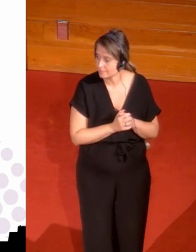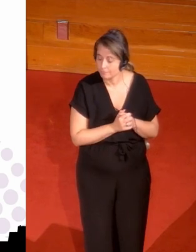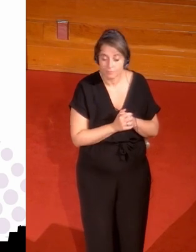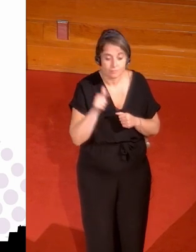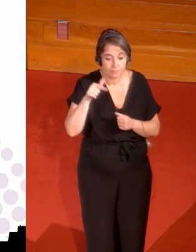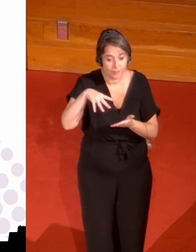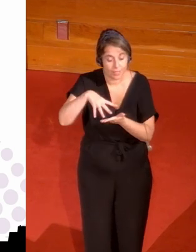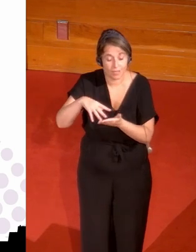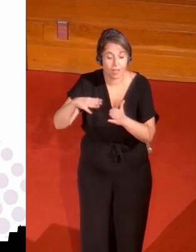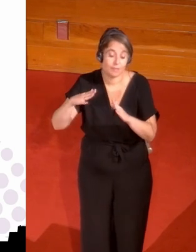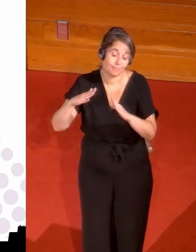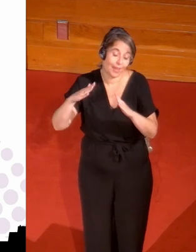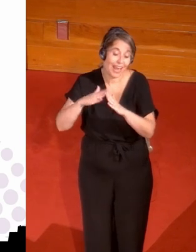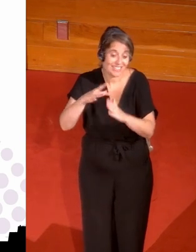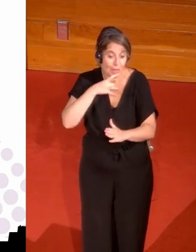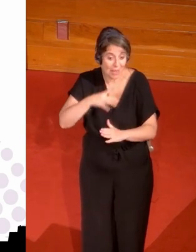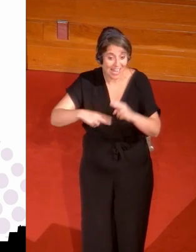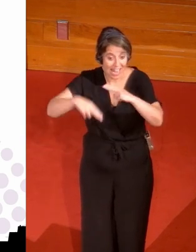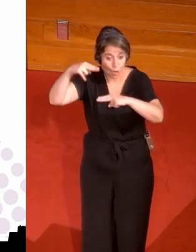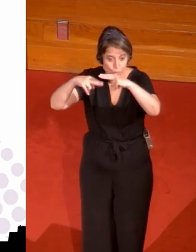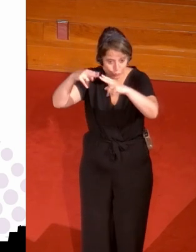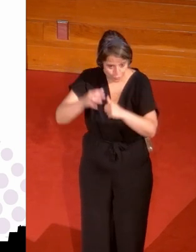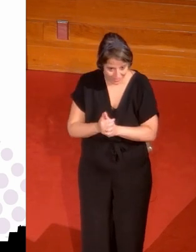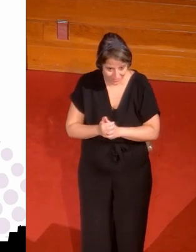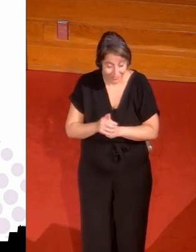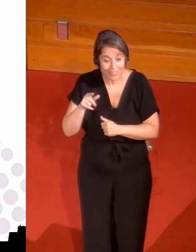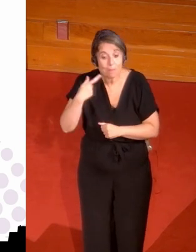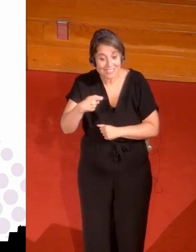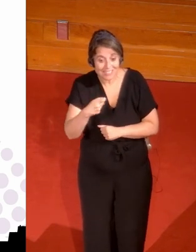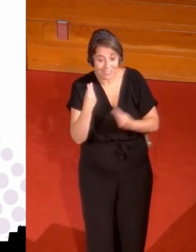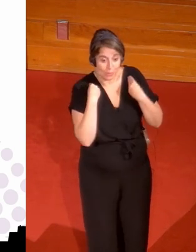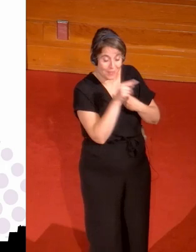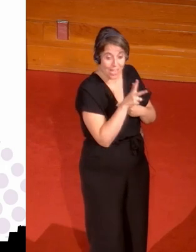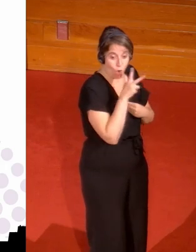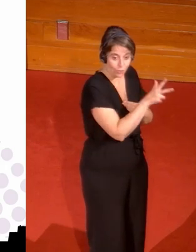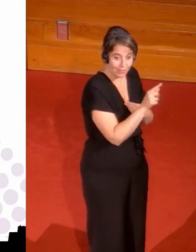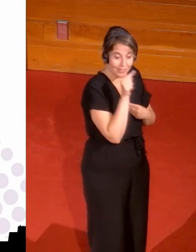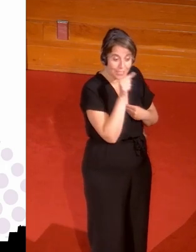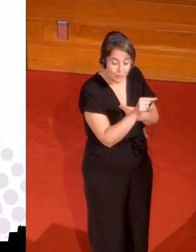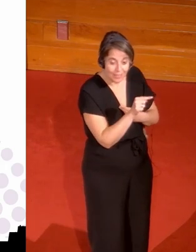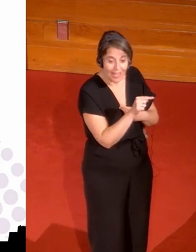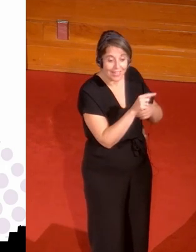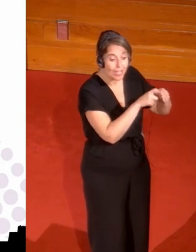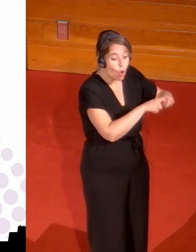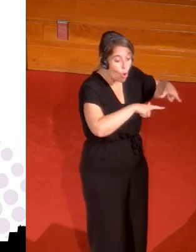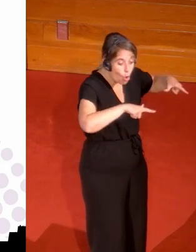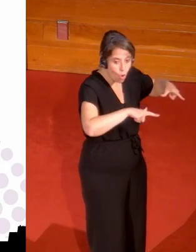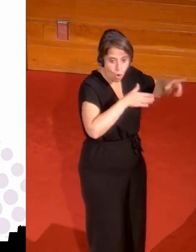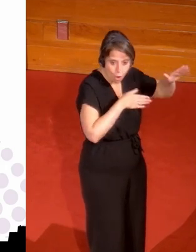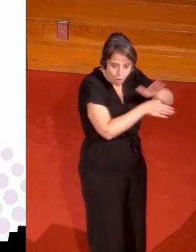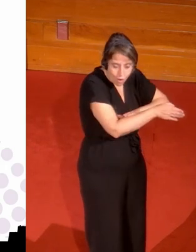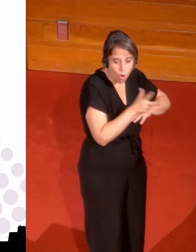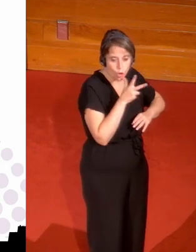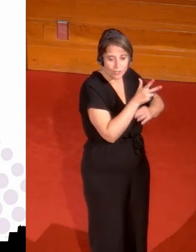la Casa Blanca se estaba construyendo todavía no estaba construida entonces el presidente vivía en ese hotel Y entonces iban al lobby al Hall del Hotel